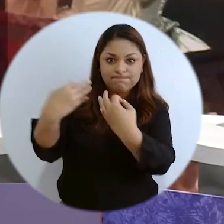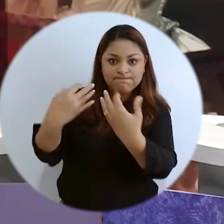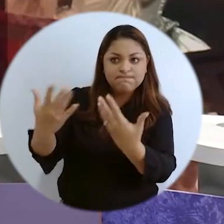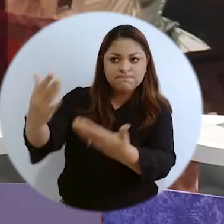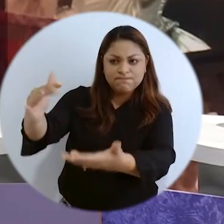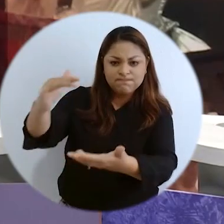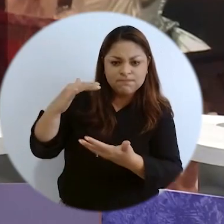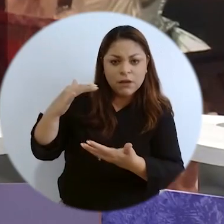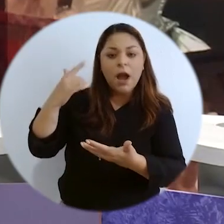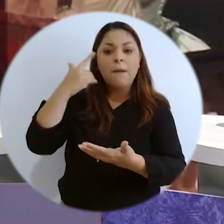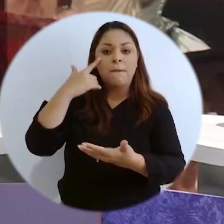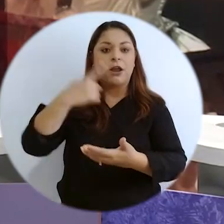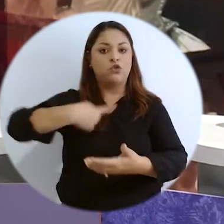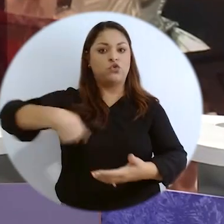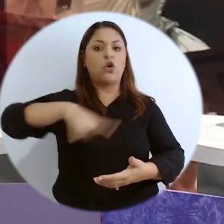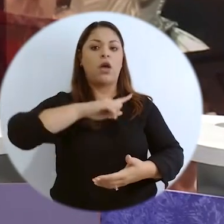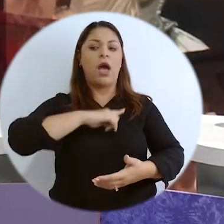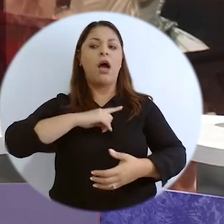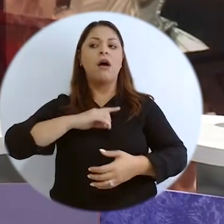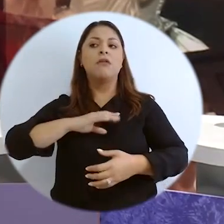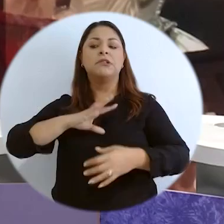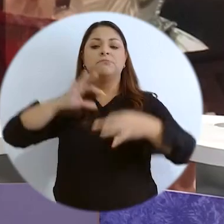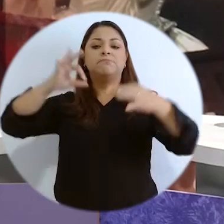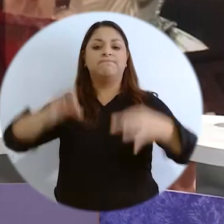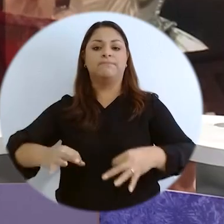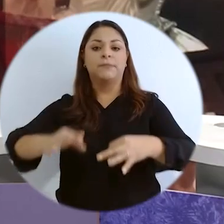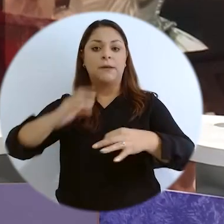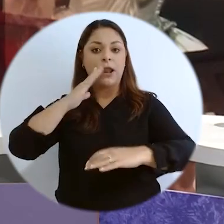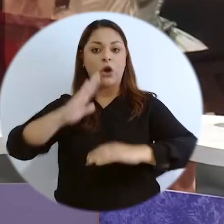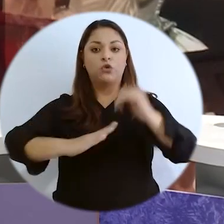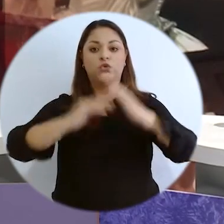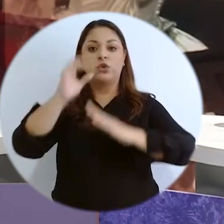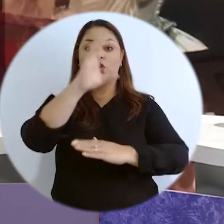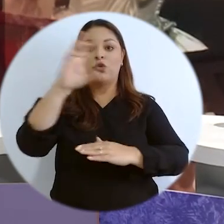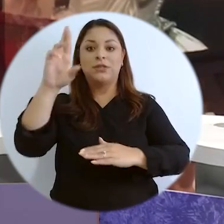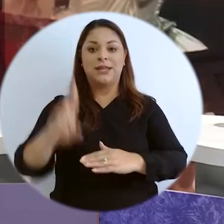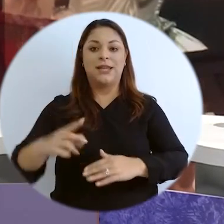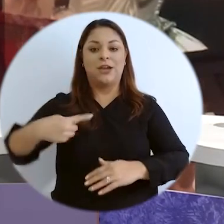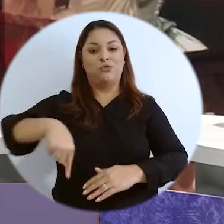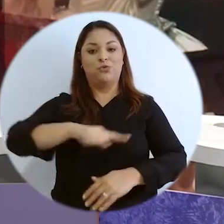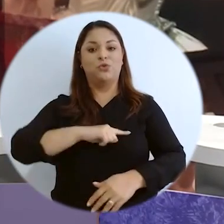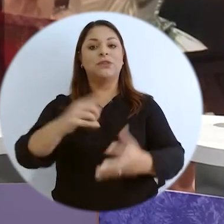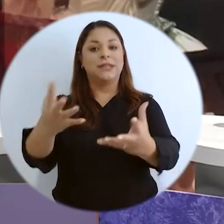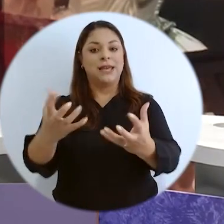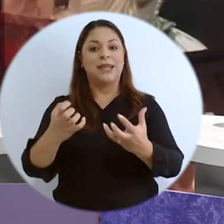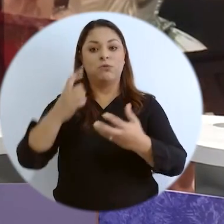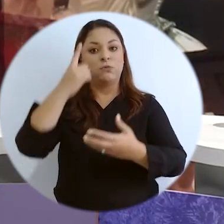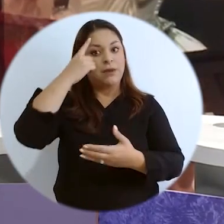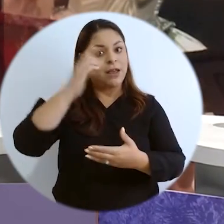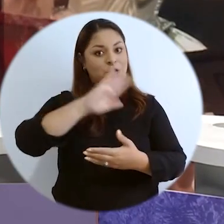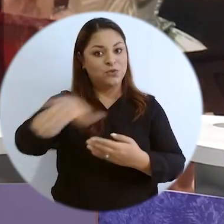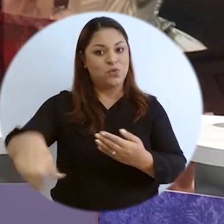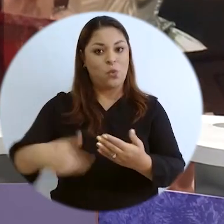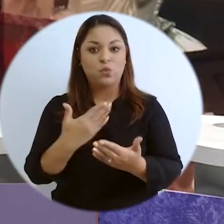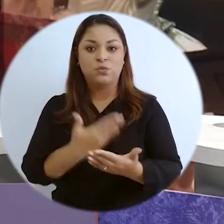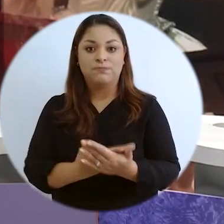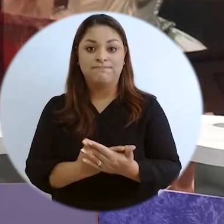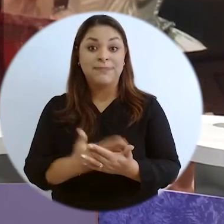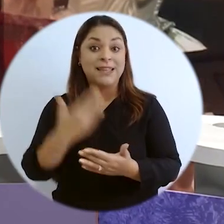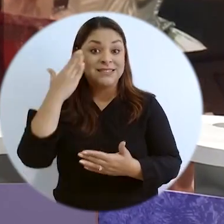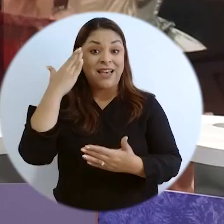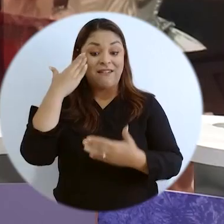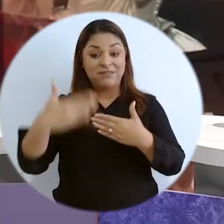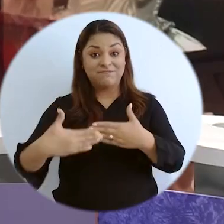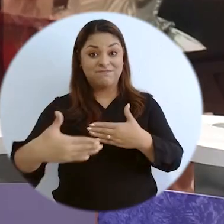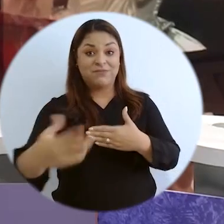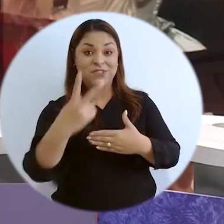pues toda la sociedad se involucre en la construcción de esa Costa Rica que queremos para todos y para todas.